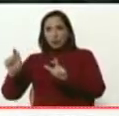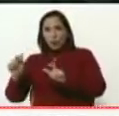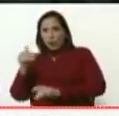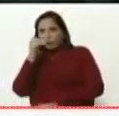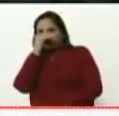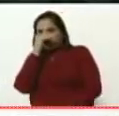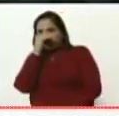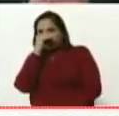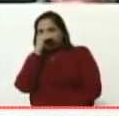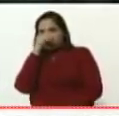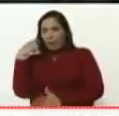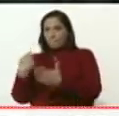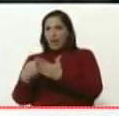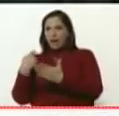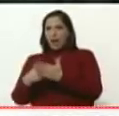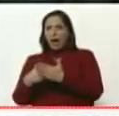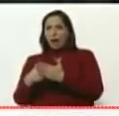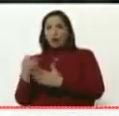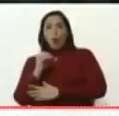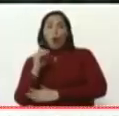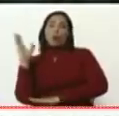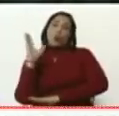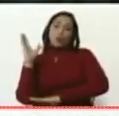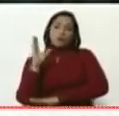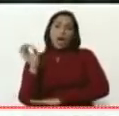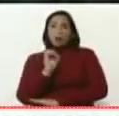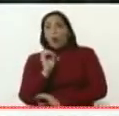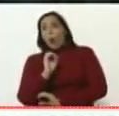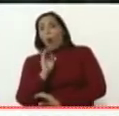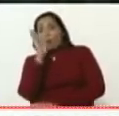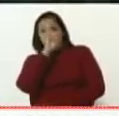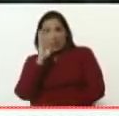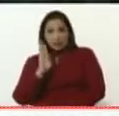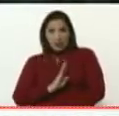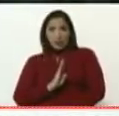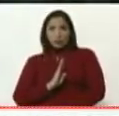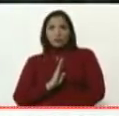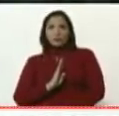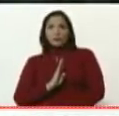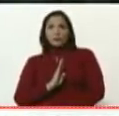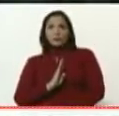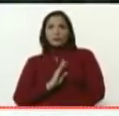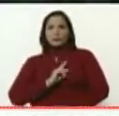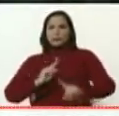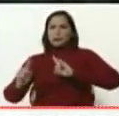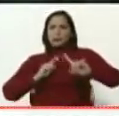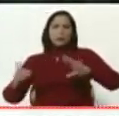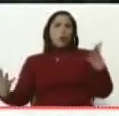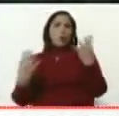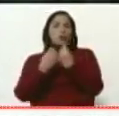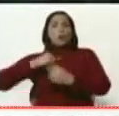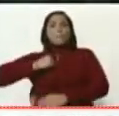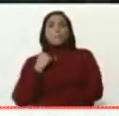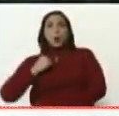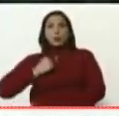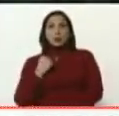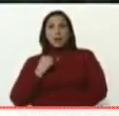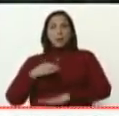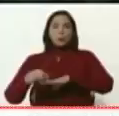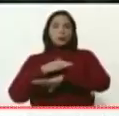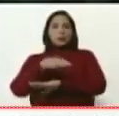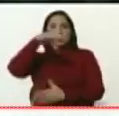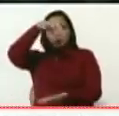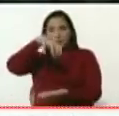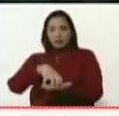mercenarios pagados a sueldo, o colombianos o brasileños, actuar junto con policías municipales o